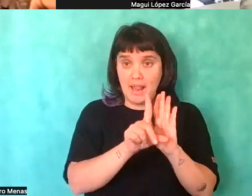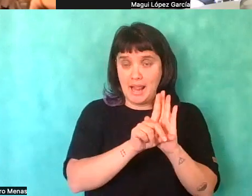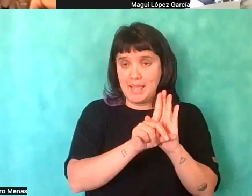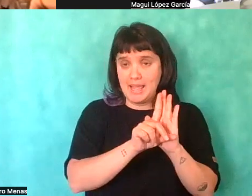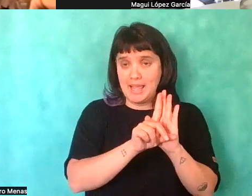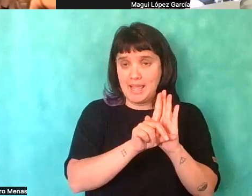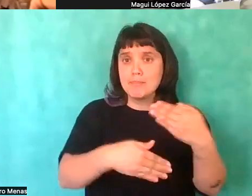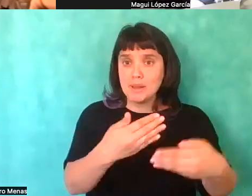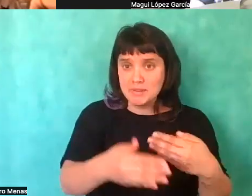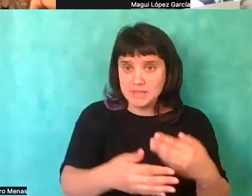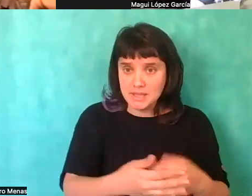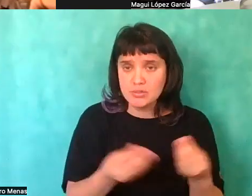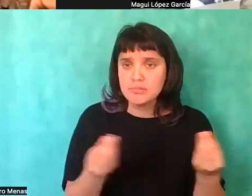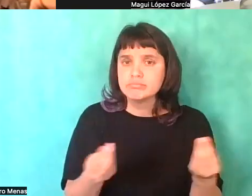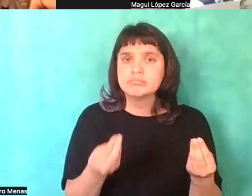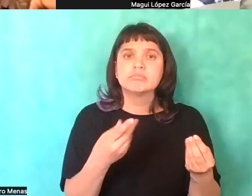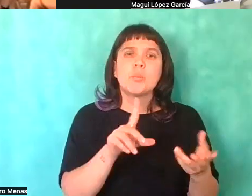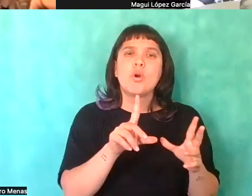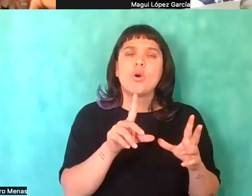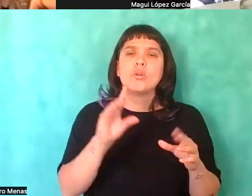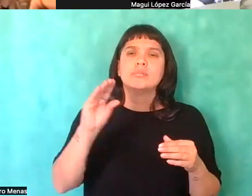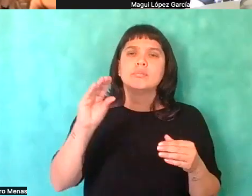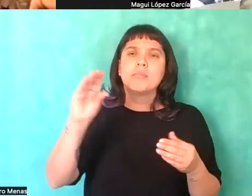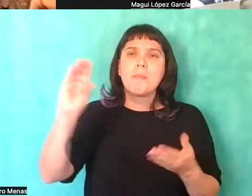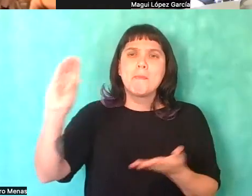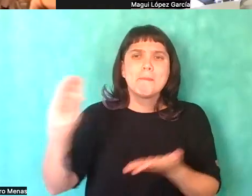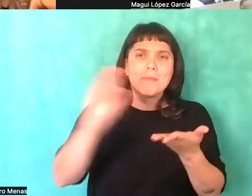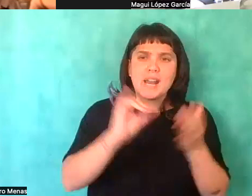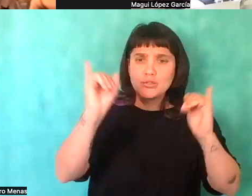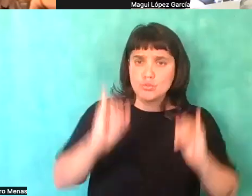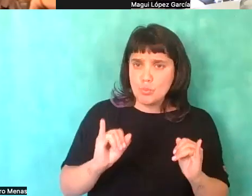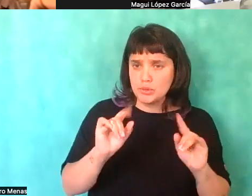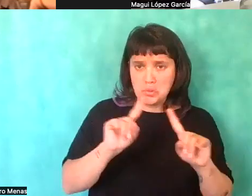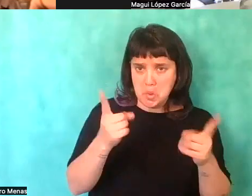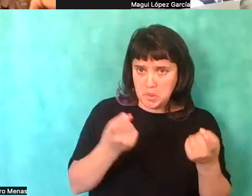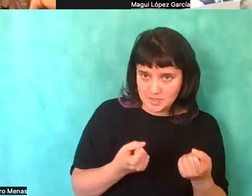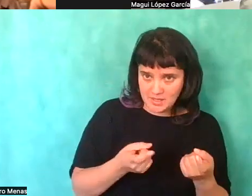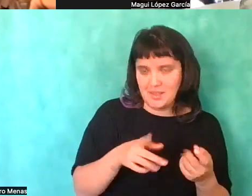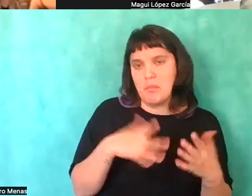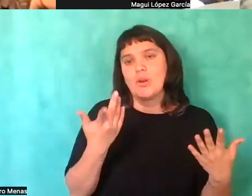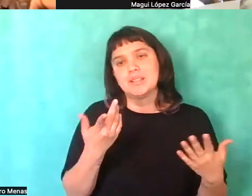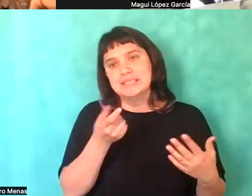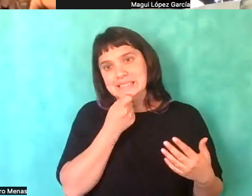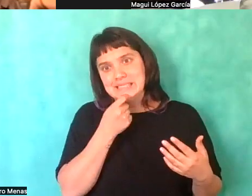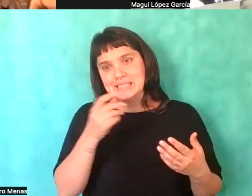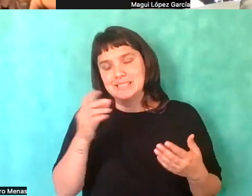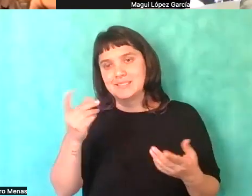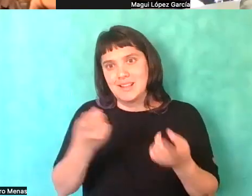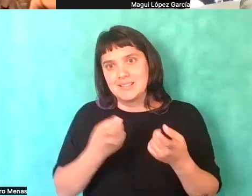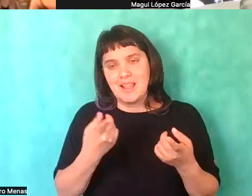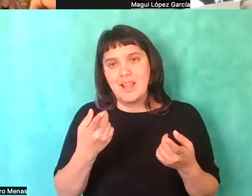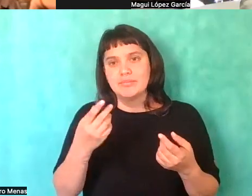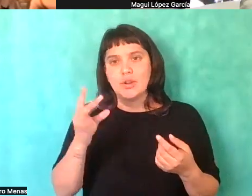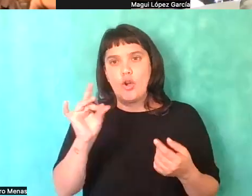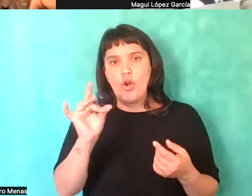bien esta no es una ley que requiere presupuesto, porque todo lo que requiera presupuesto siempre es mucho más complejo, Perdóname, sí. 16